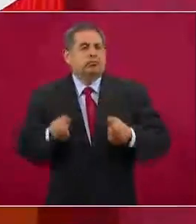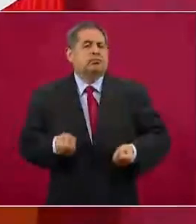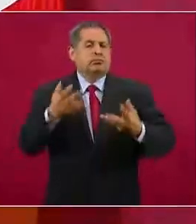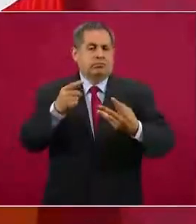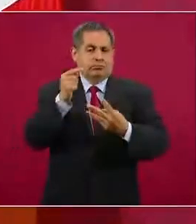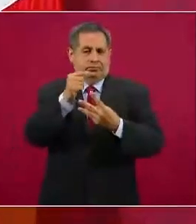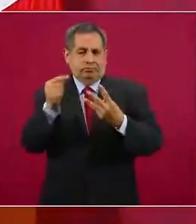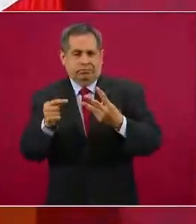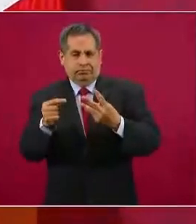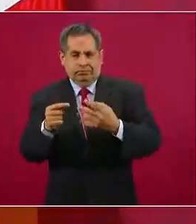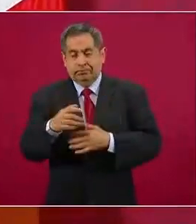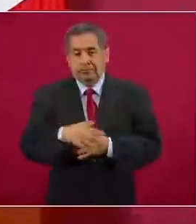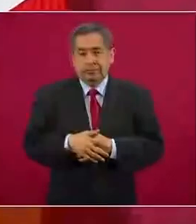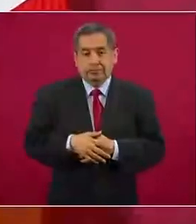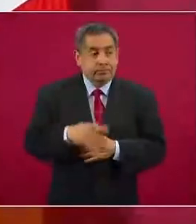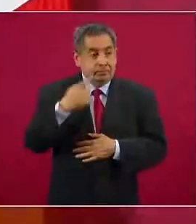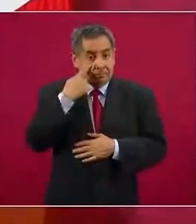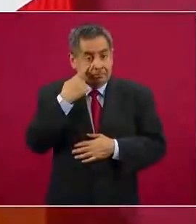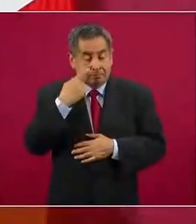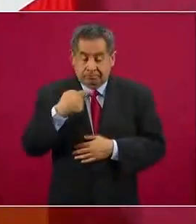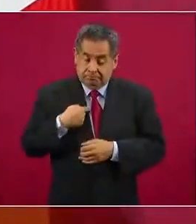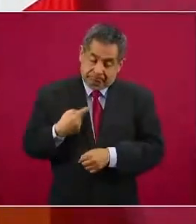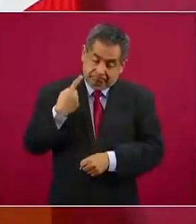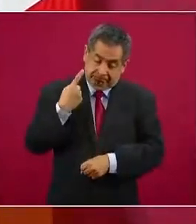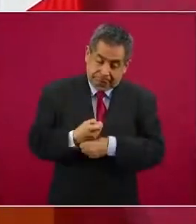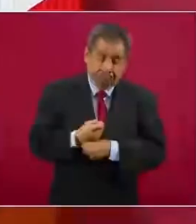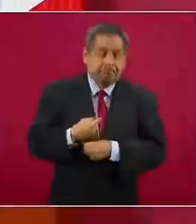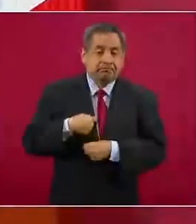¿Y qué creen? Pues tengo el primer lugar.